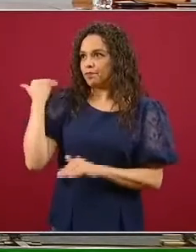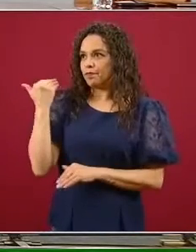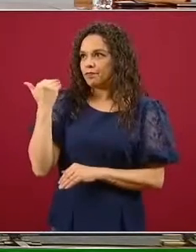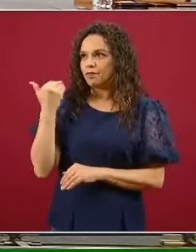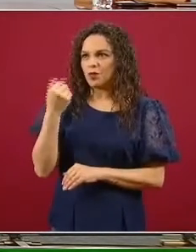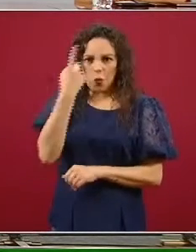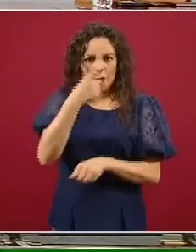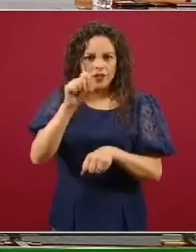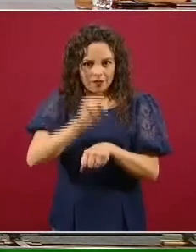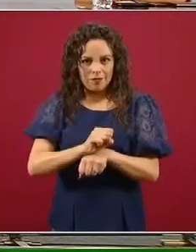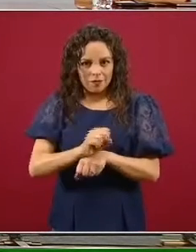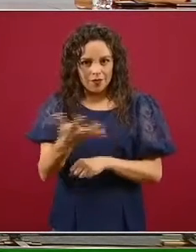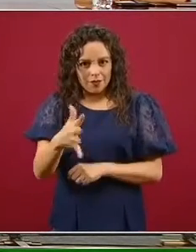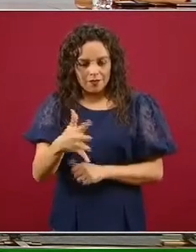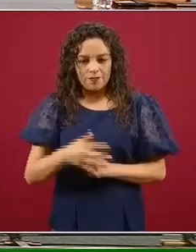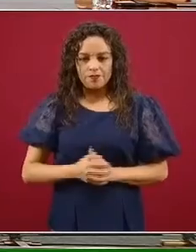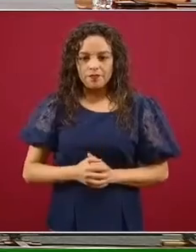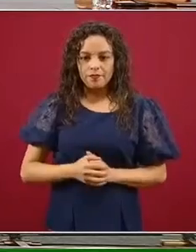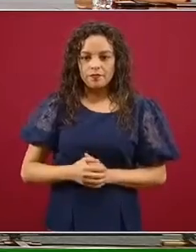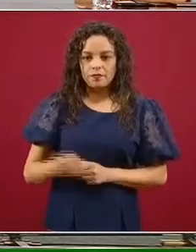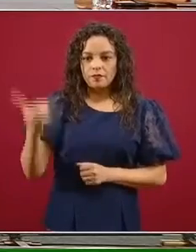menos un grupo de